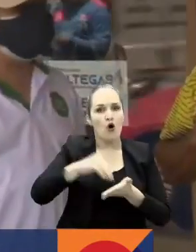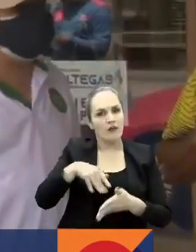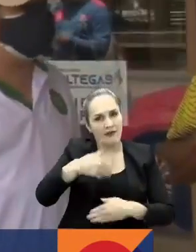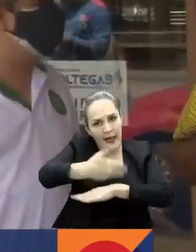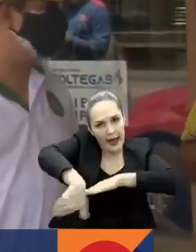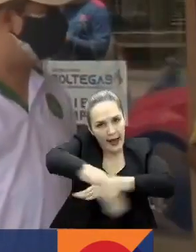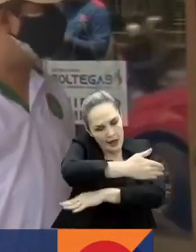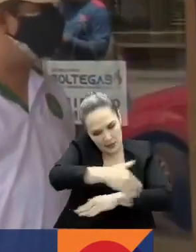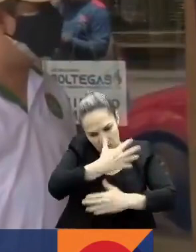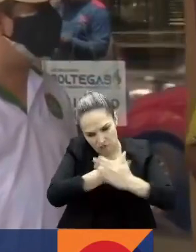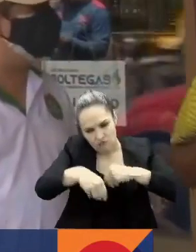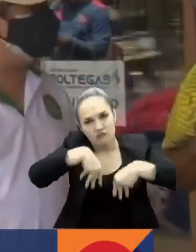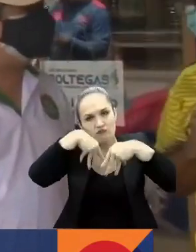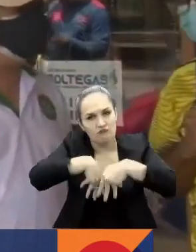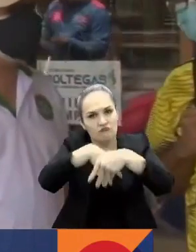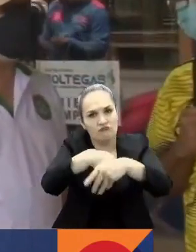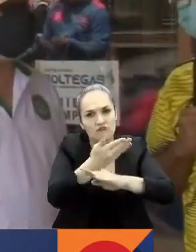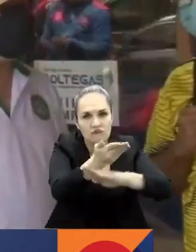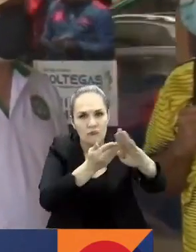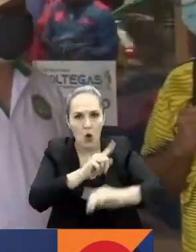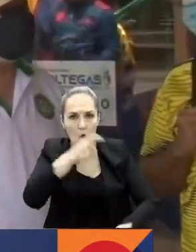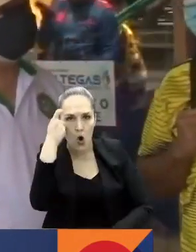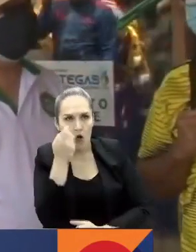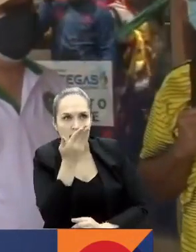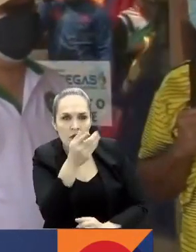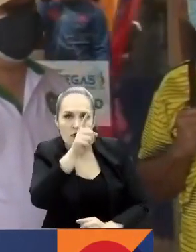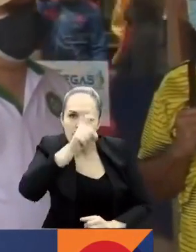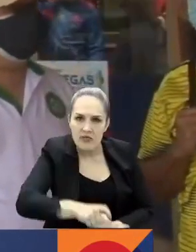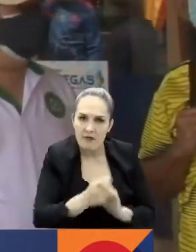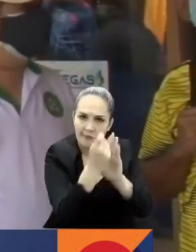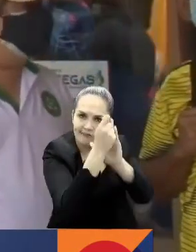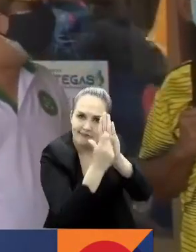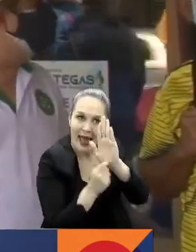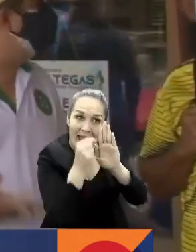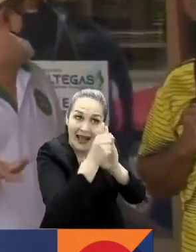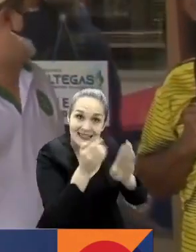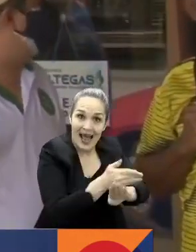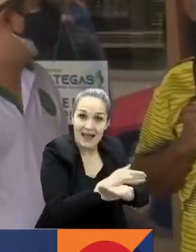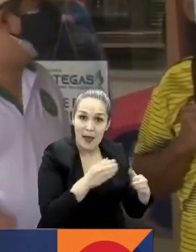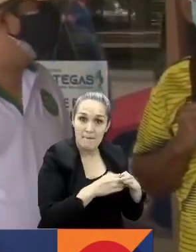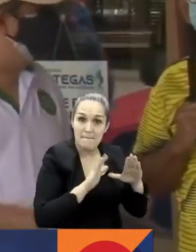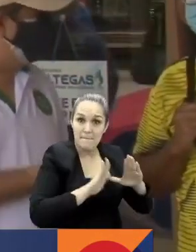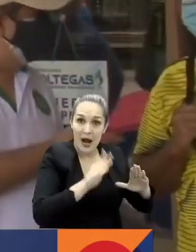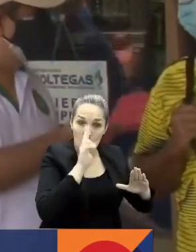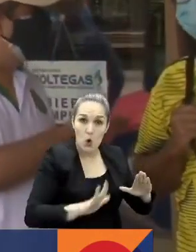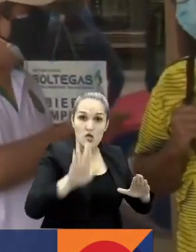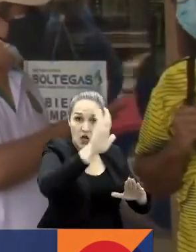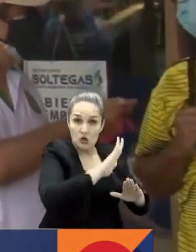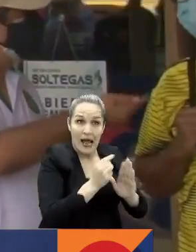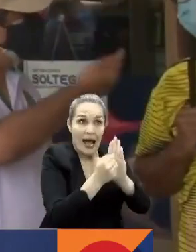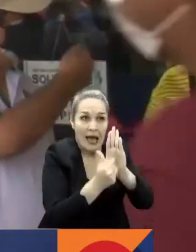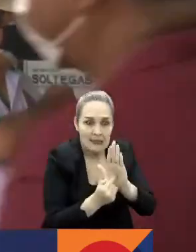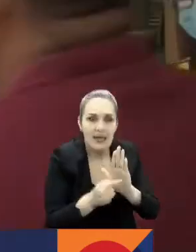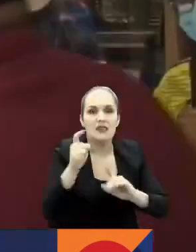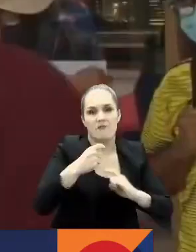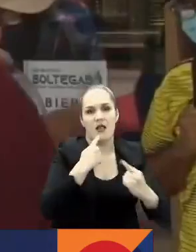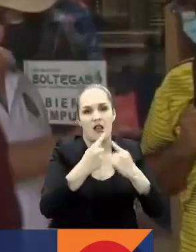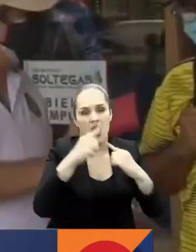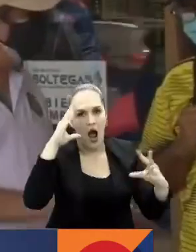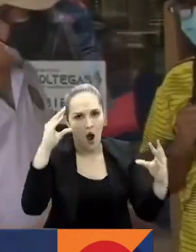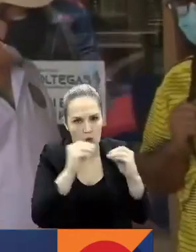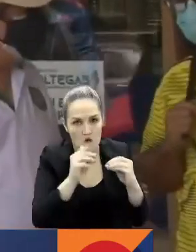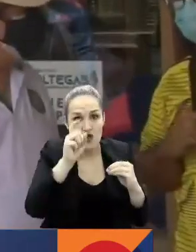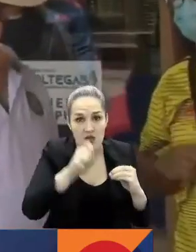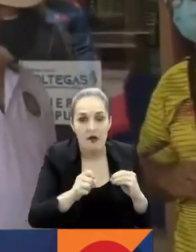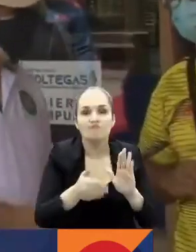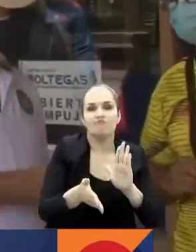nacional para exigirle al gobierno la negociación del pliego de emergencia y en ese marco las garantías democráticas para la